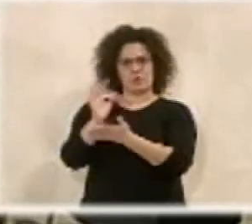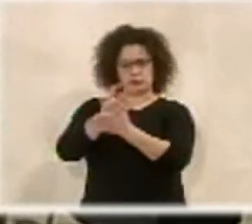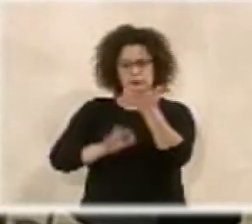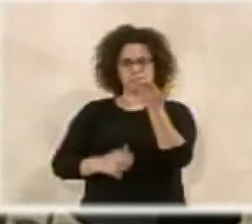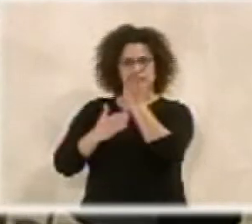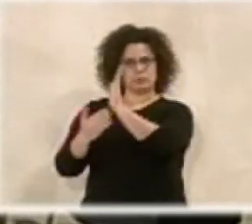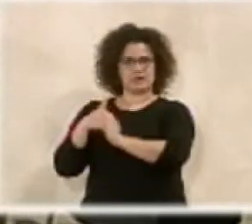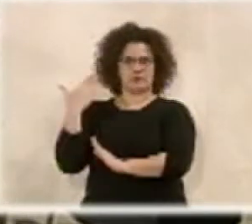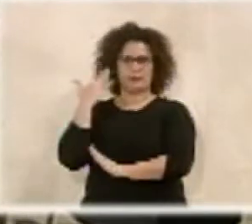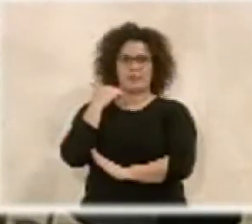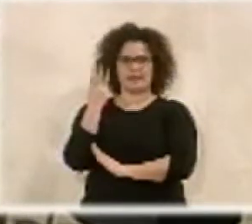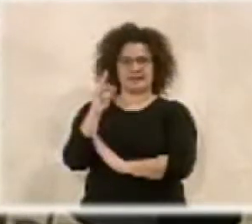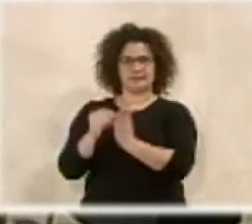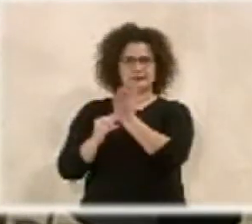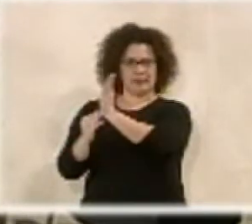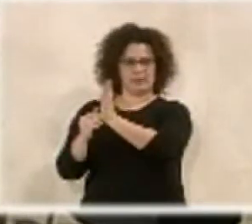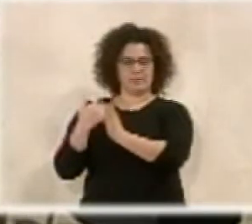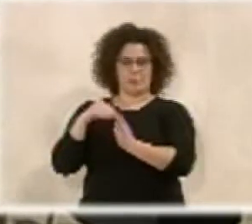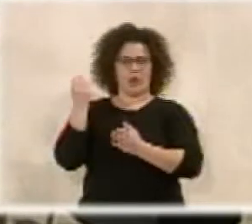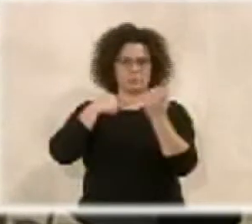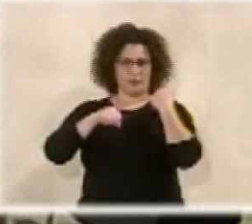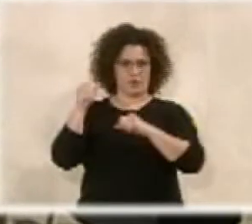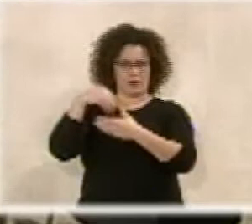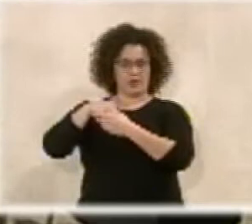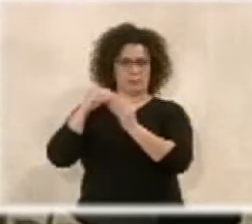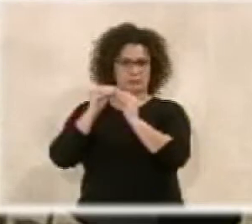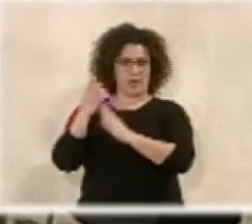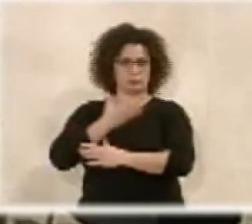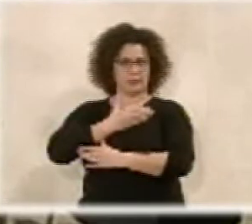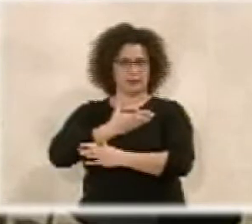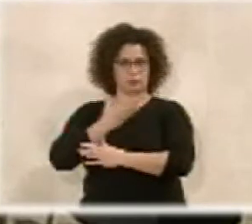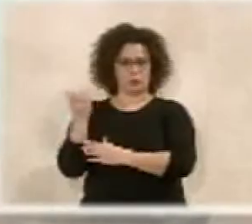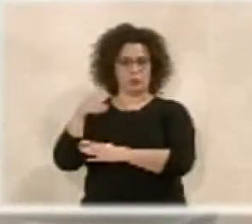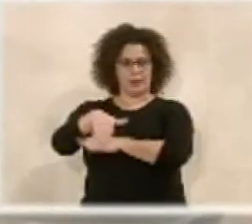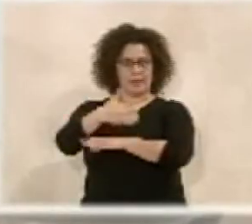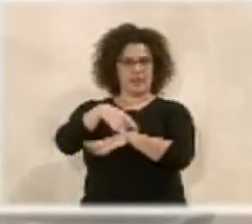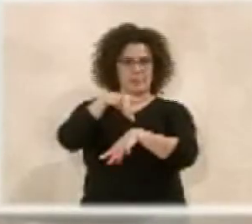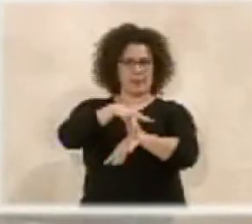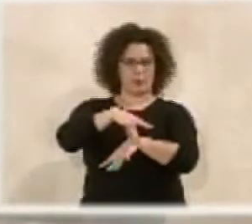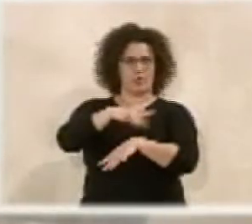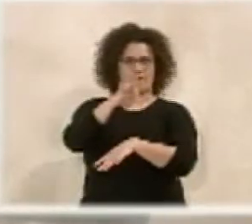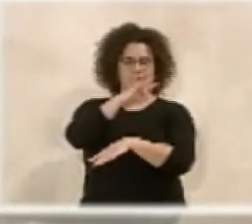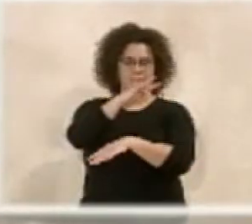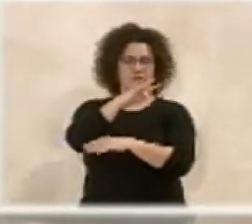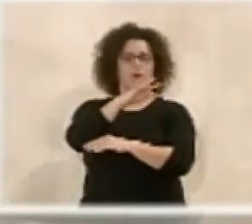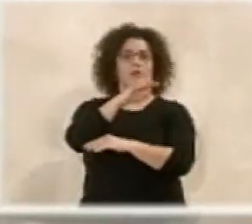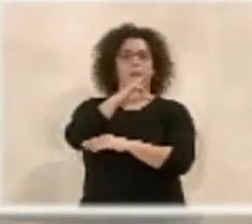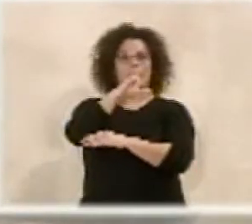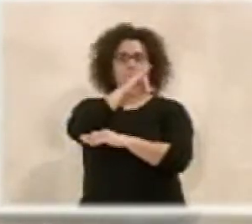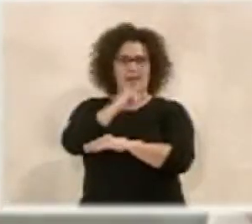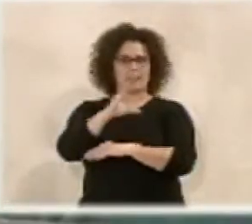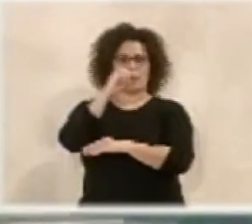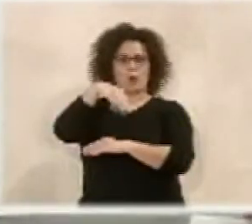día 30 las actuaciones que ha realizado el ayuntamiento en relación a la calle Médico Francisco Pérez Compari, que antes ha